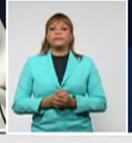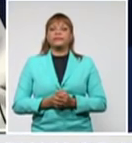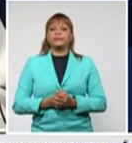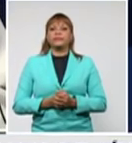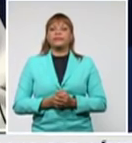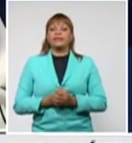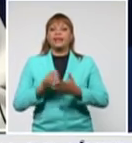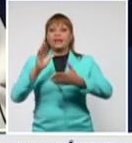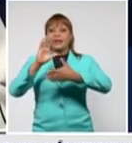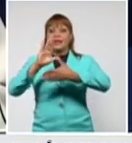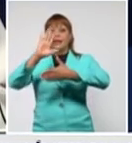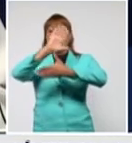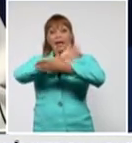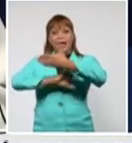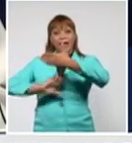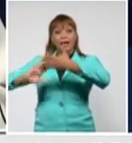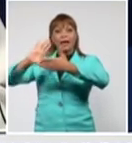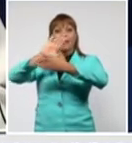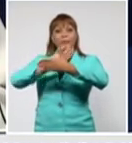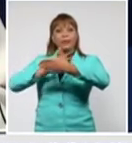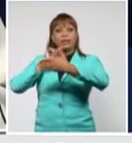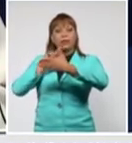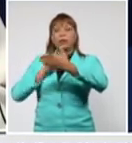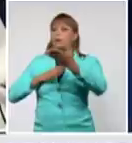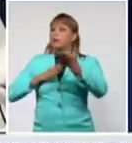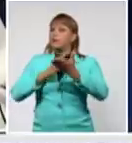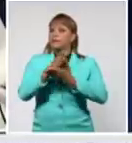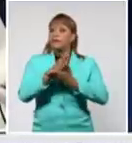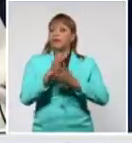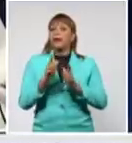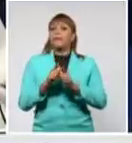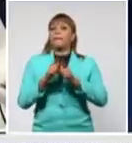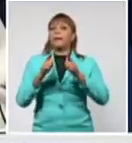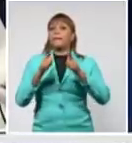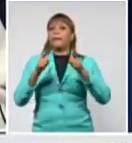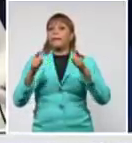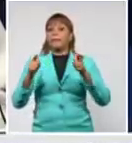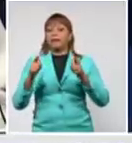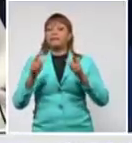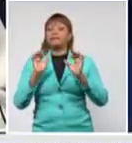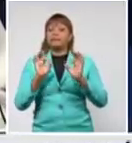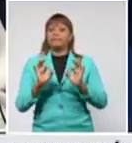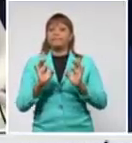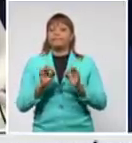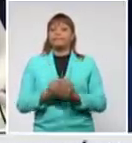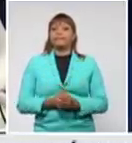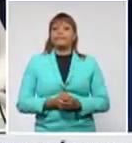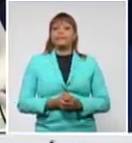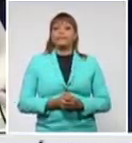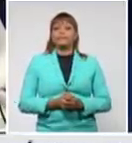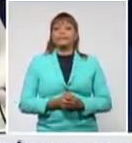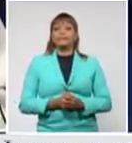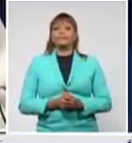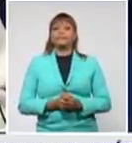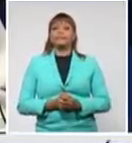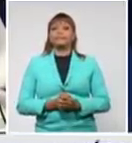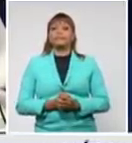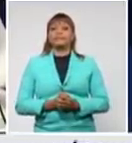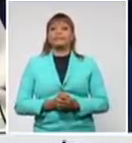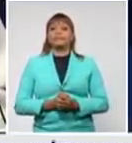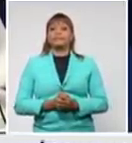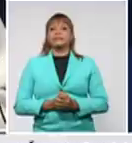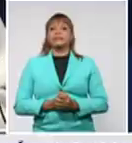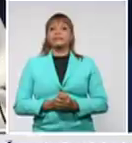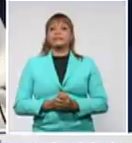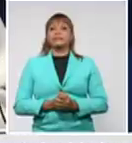de las Américas, que sigue siendo epicentro de la pandemia, que aporta